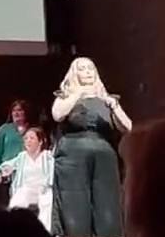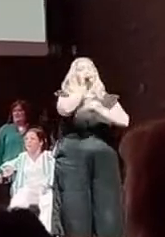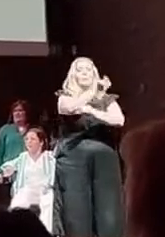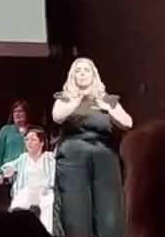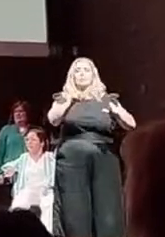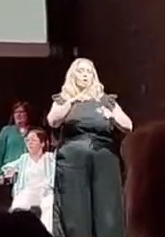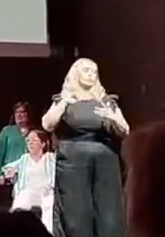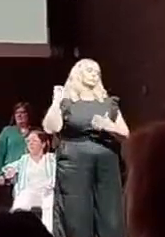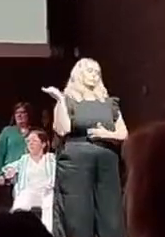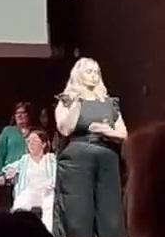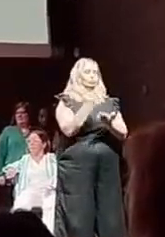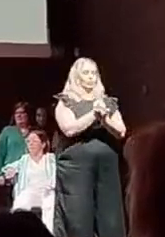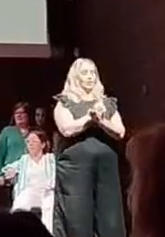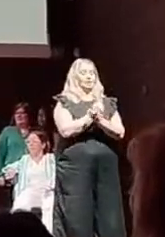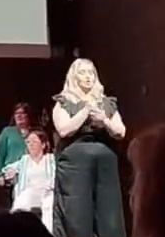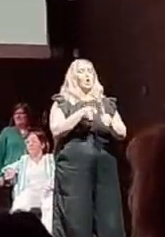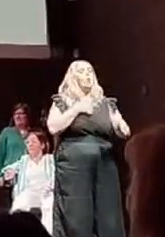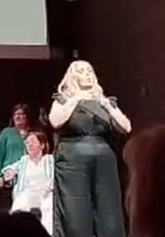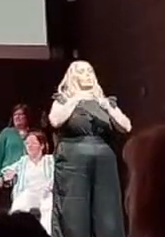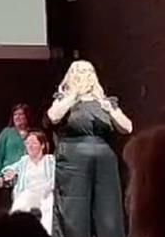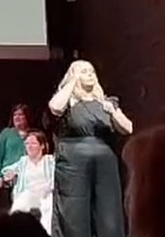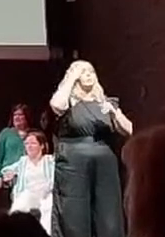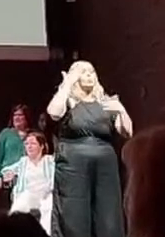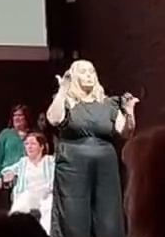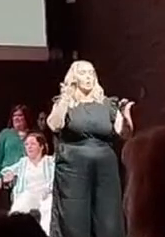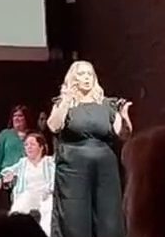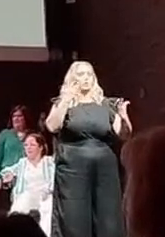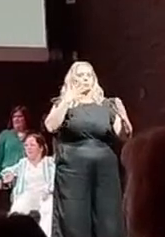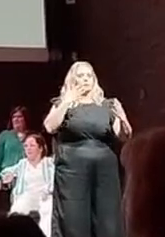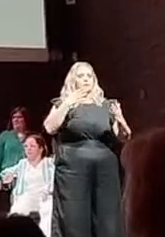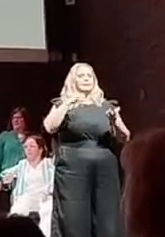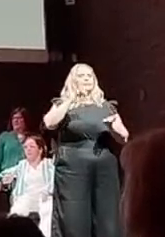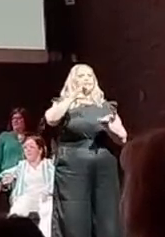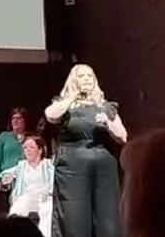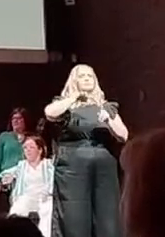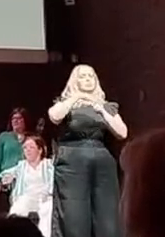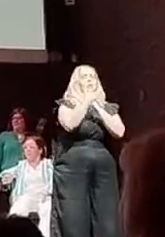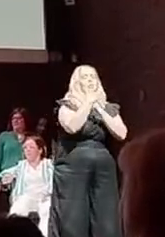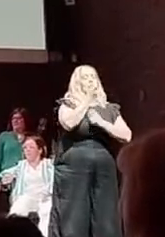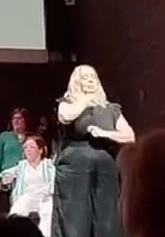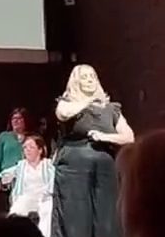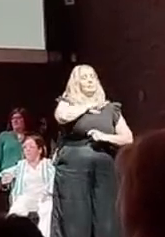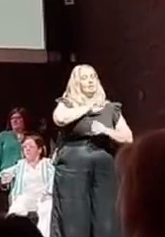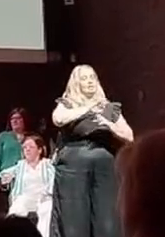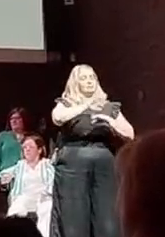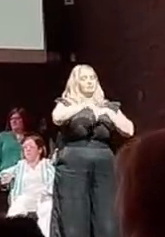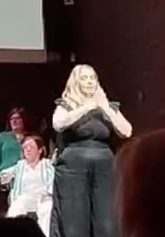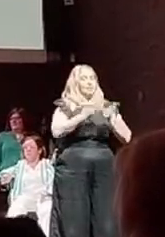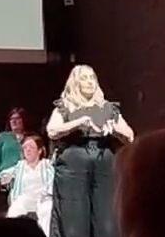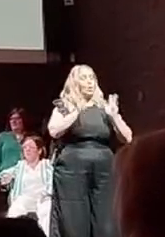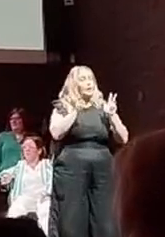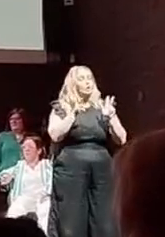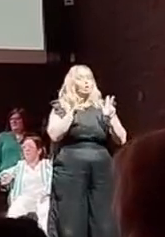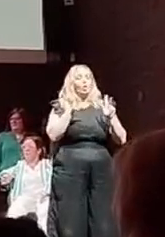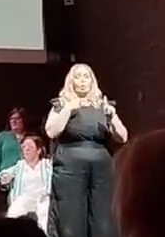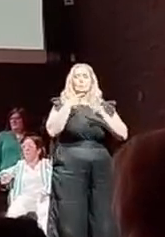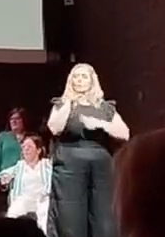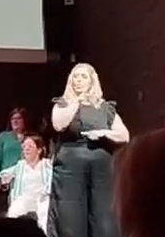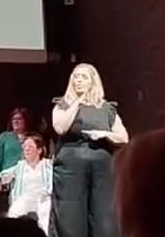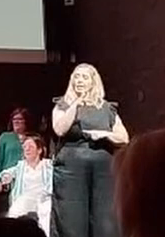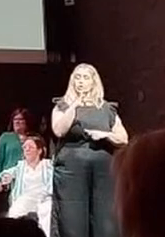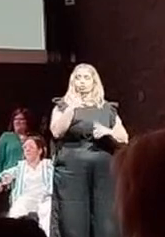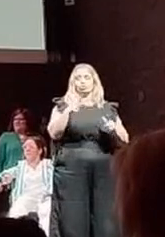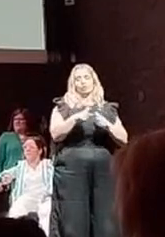la ciudadanía. Nuestra meta es alcanzar un verdadero Estado social y democrático donde los derechos sociales sean